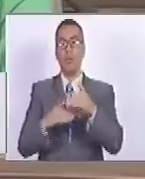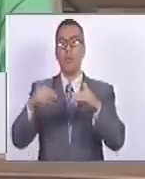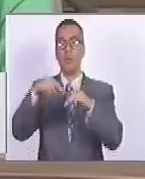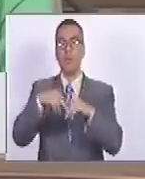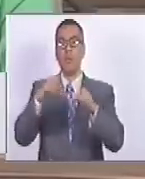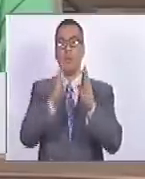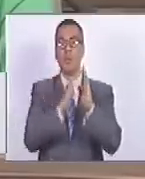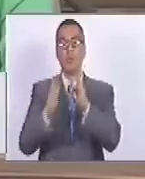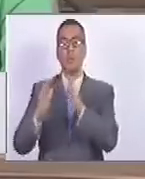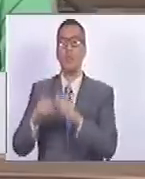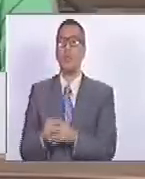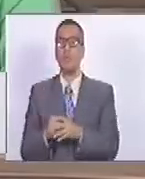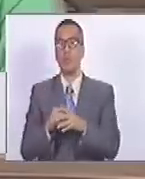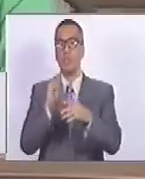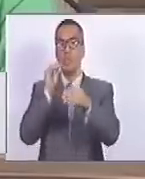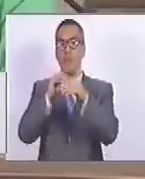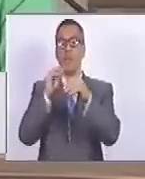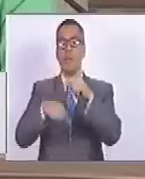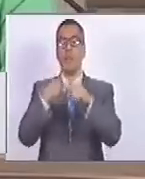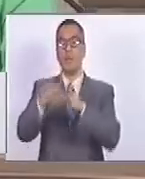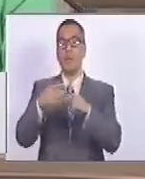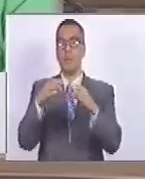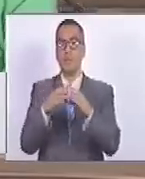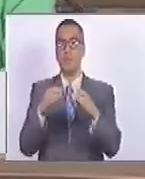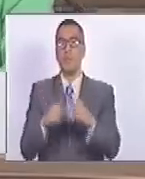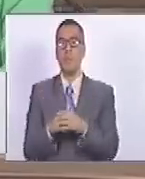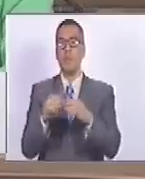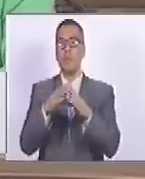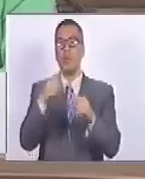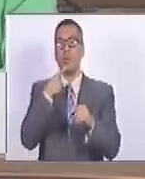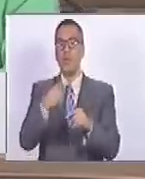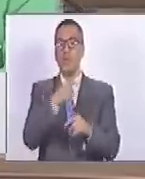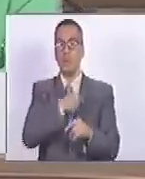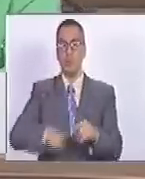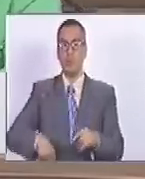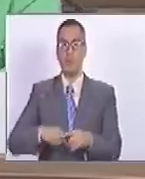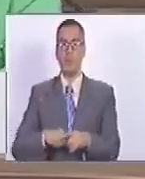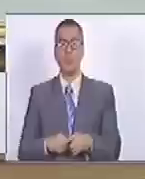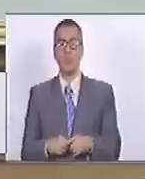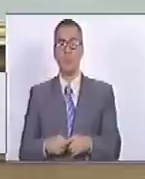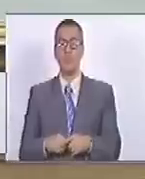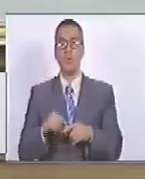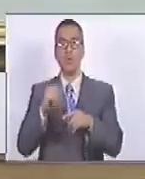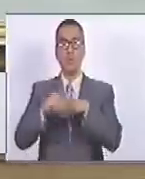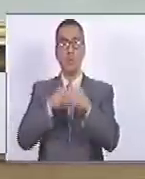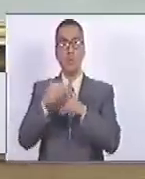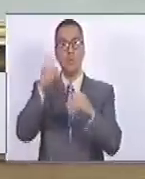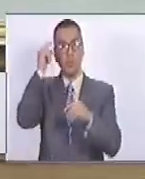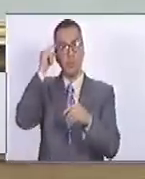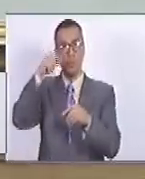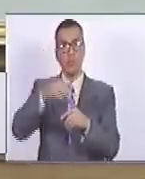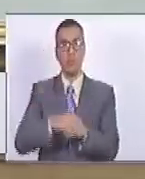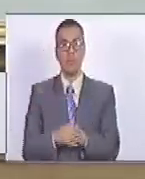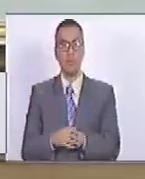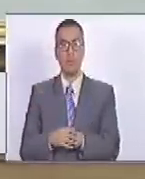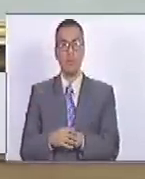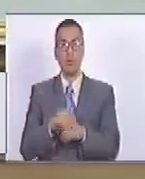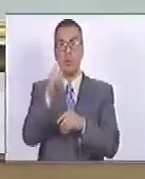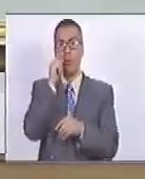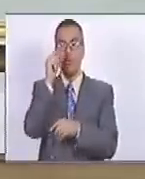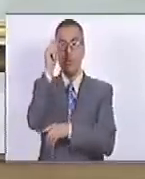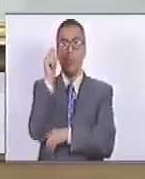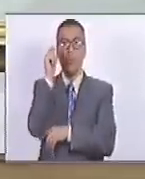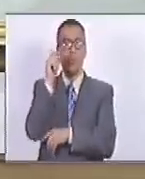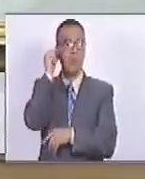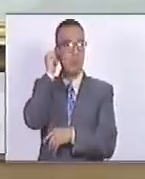sesión ordinaria y convocó para la próxima sesión. Es todo, ciudadano presidente. En consideración, las honorables